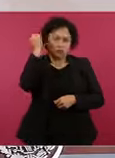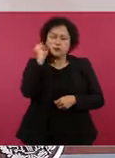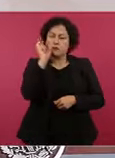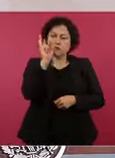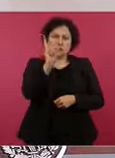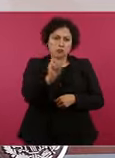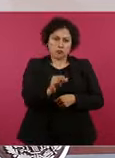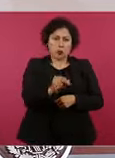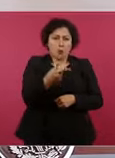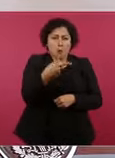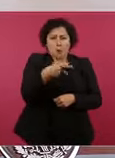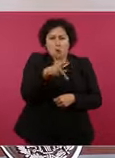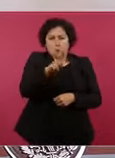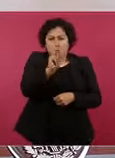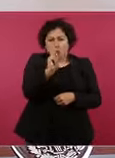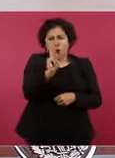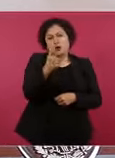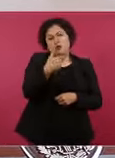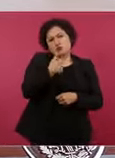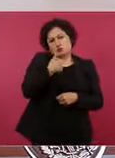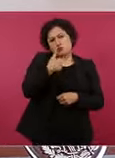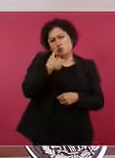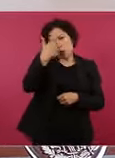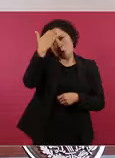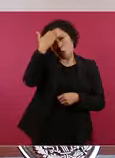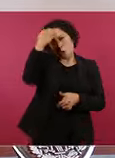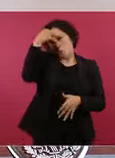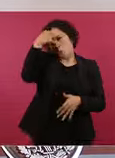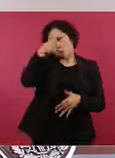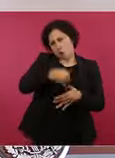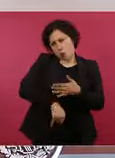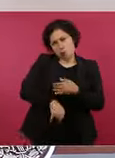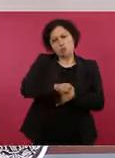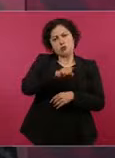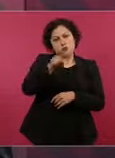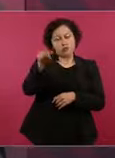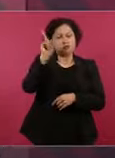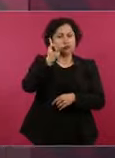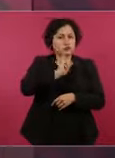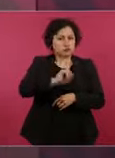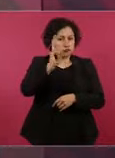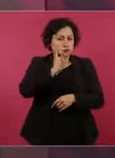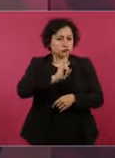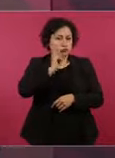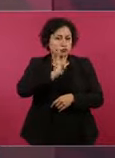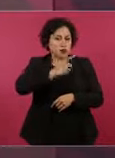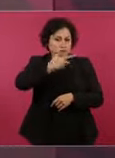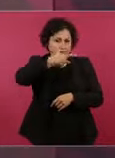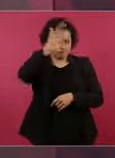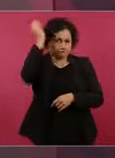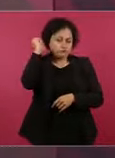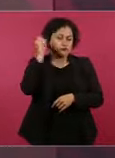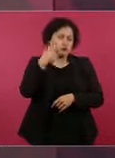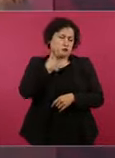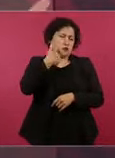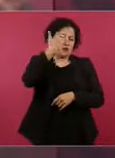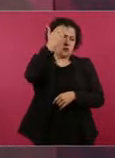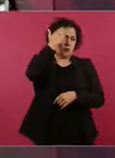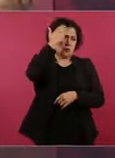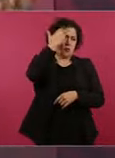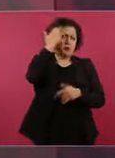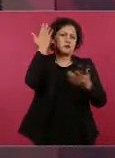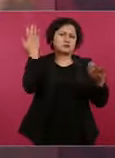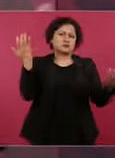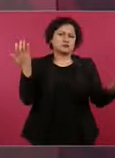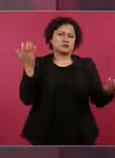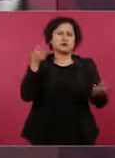la conozco bastante bien y sé que es, ya saben lo que